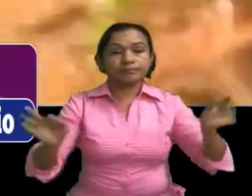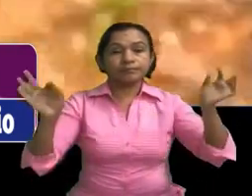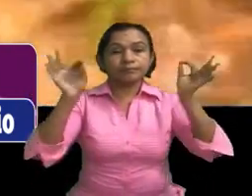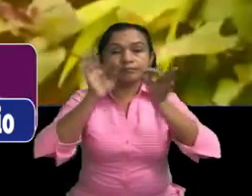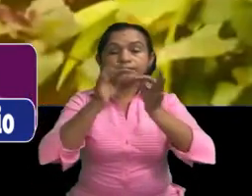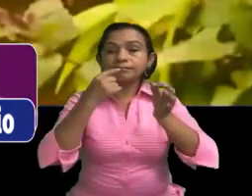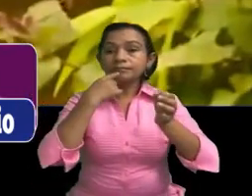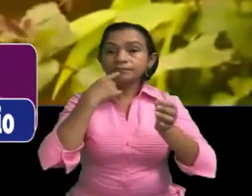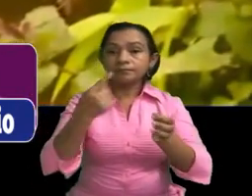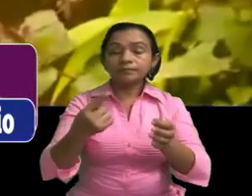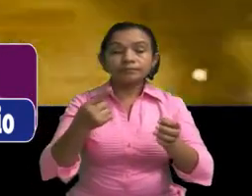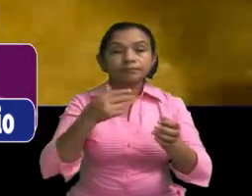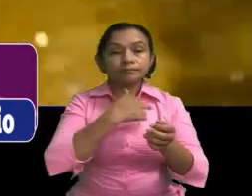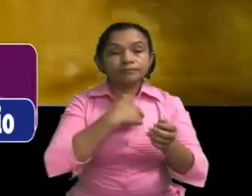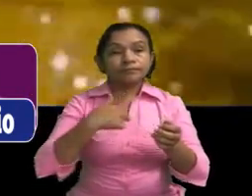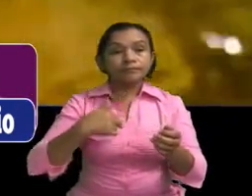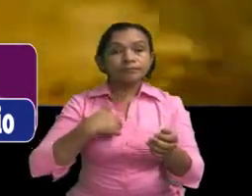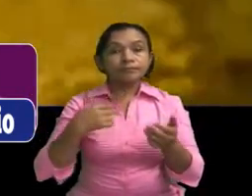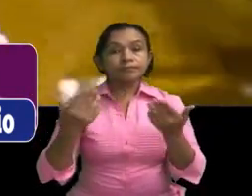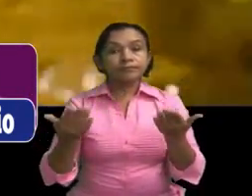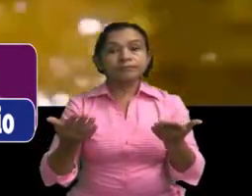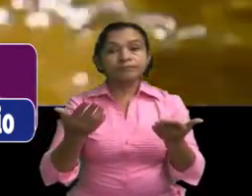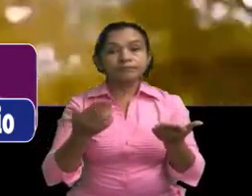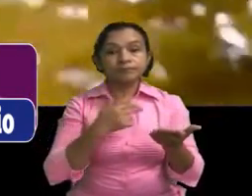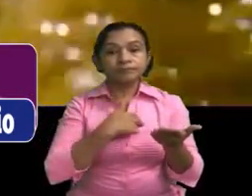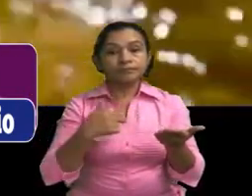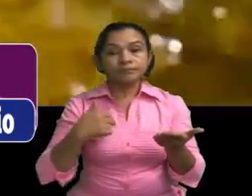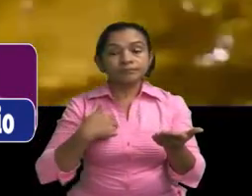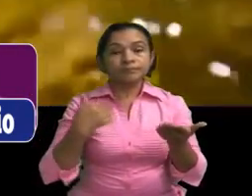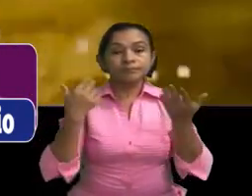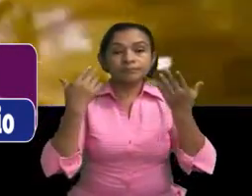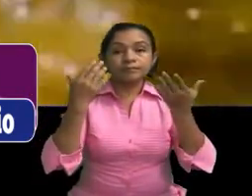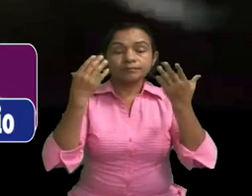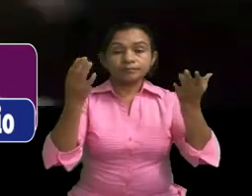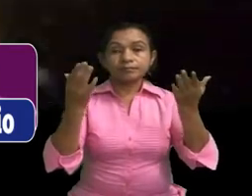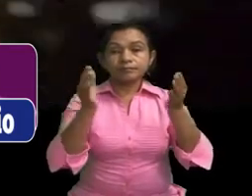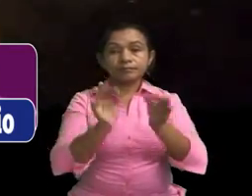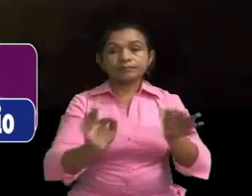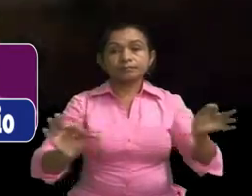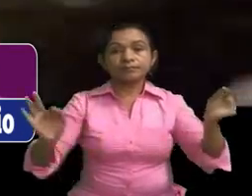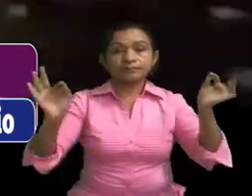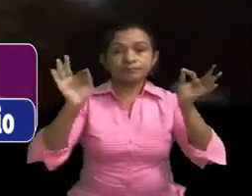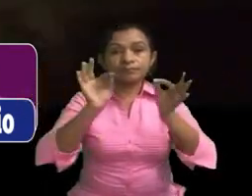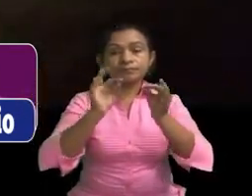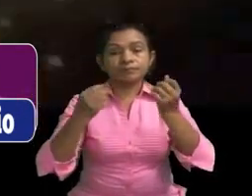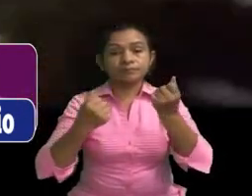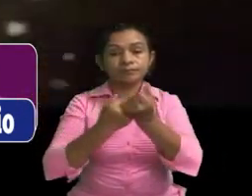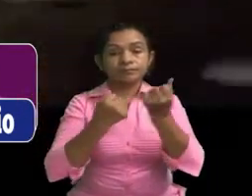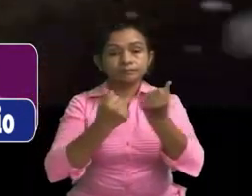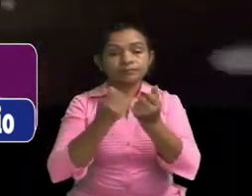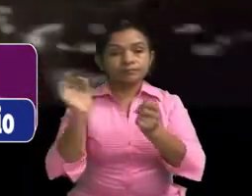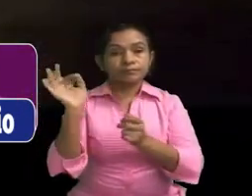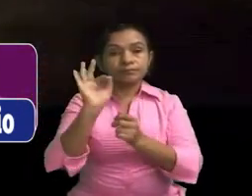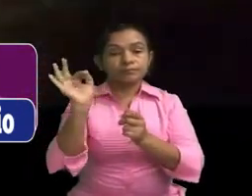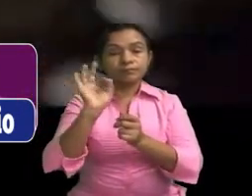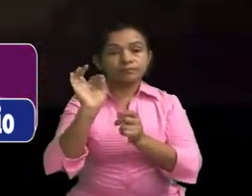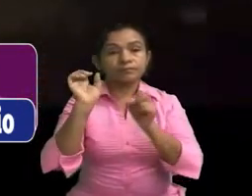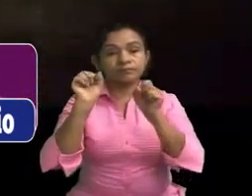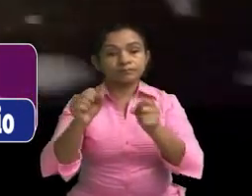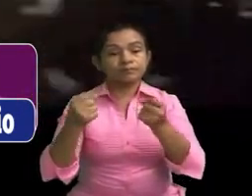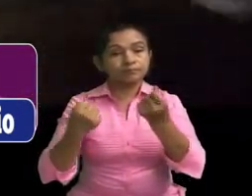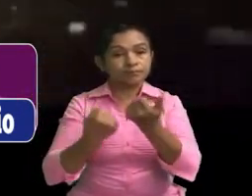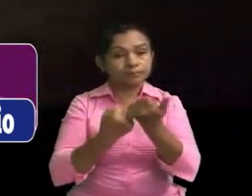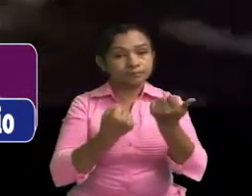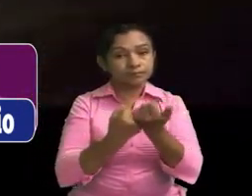mencionar, porque este viene a crear también capacidades y a implementar técnicas que también